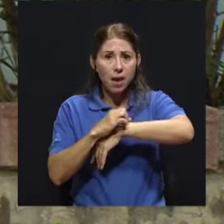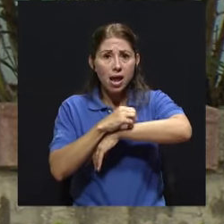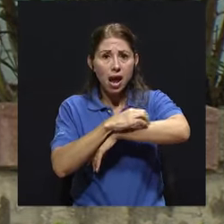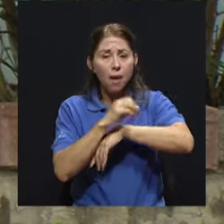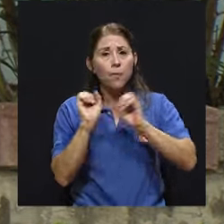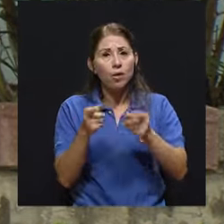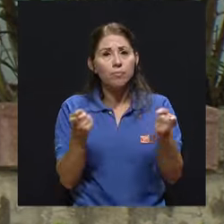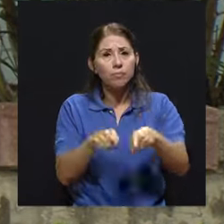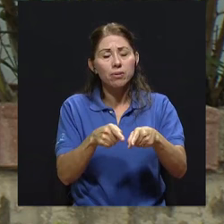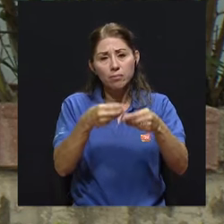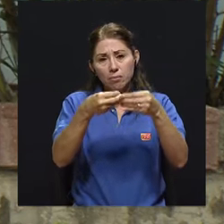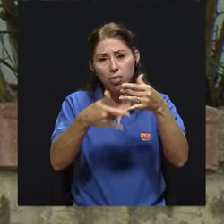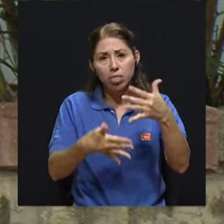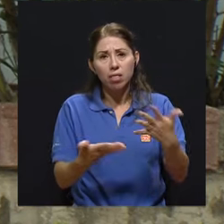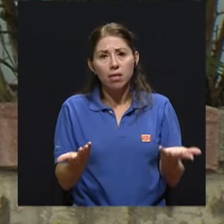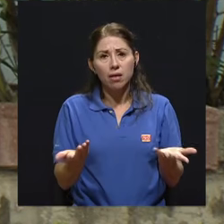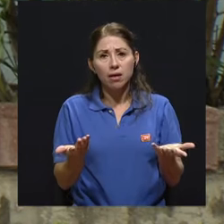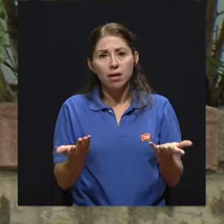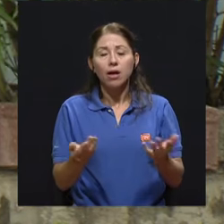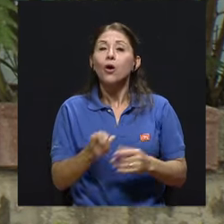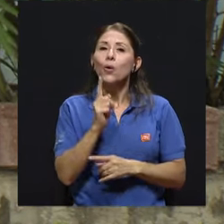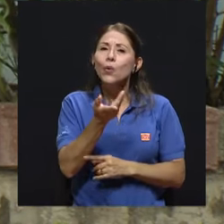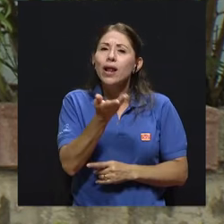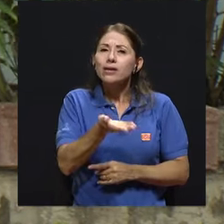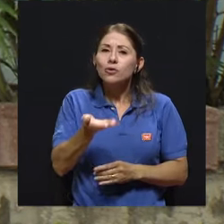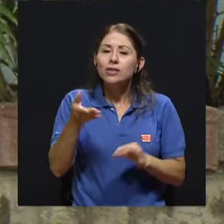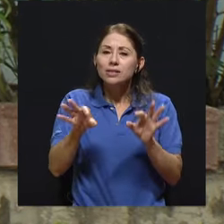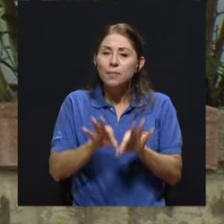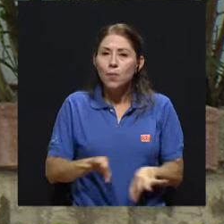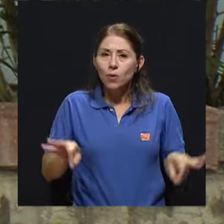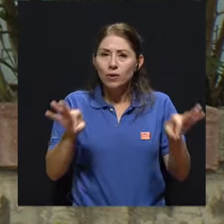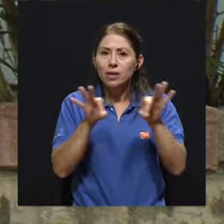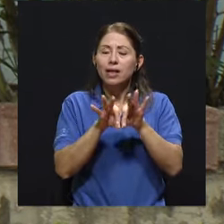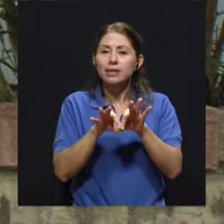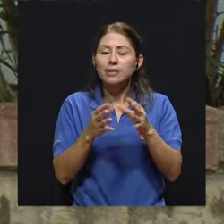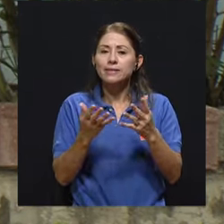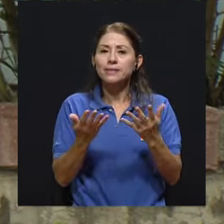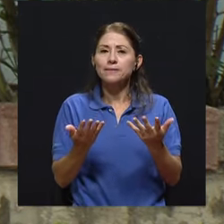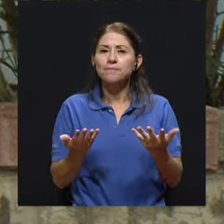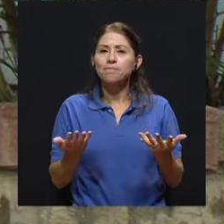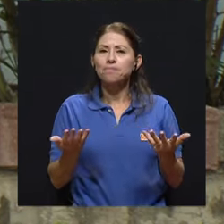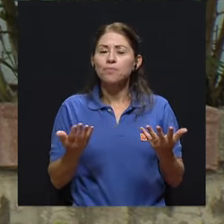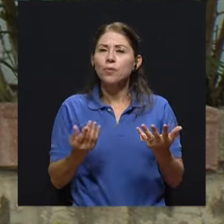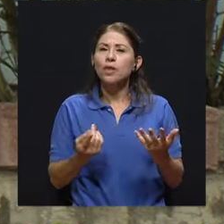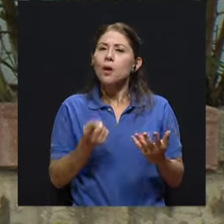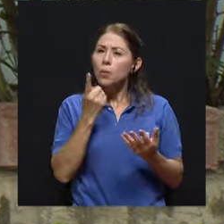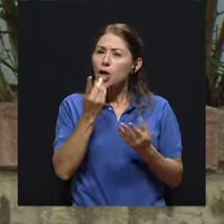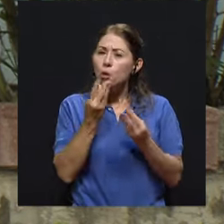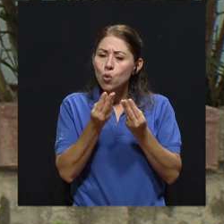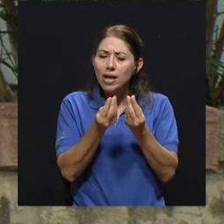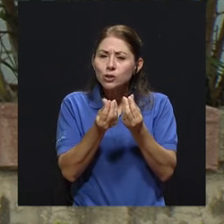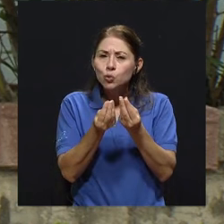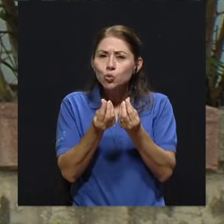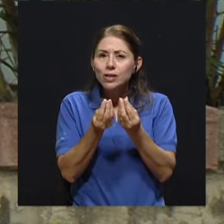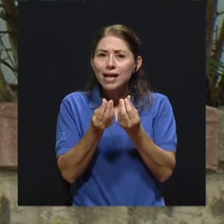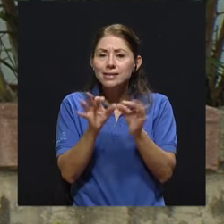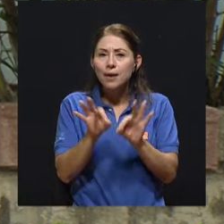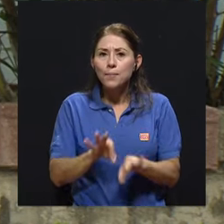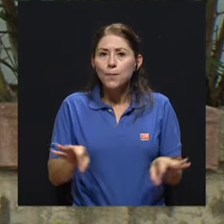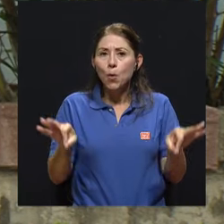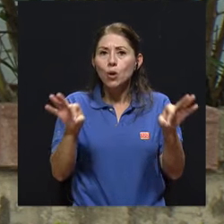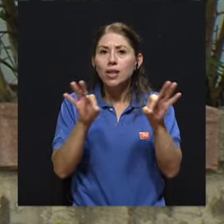de cosas más. Ahora, una de las cosas importantes, porque una de las sustancias importantes que